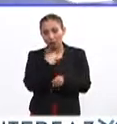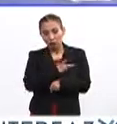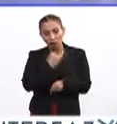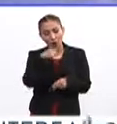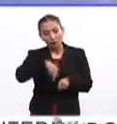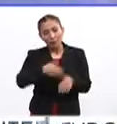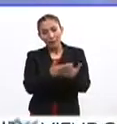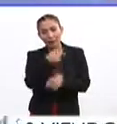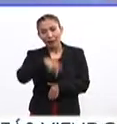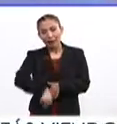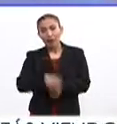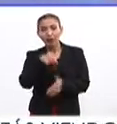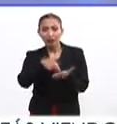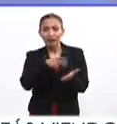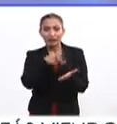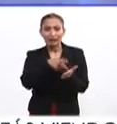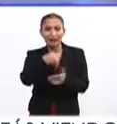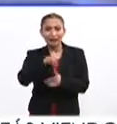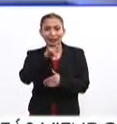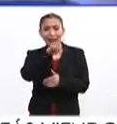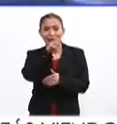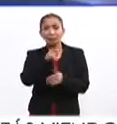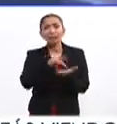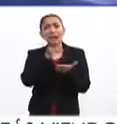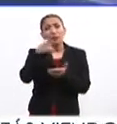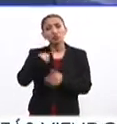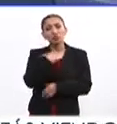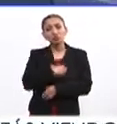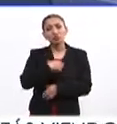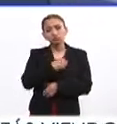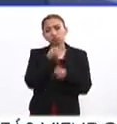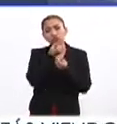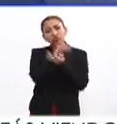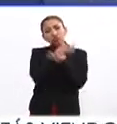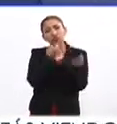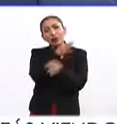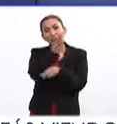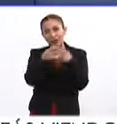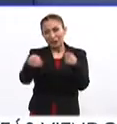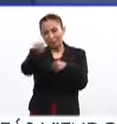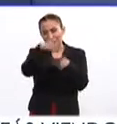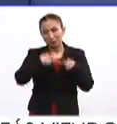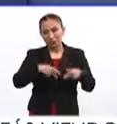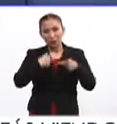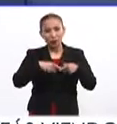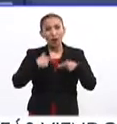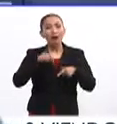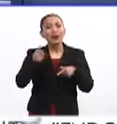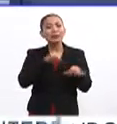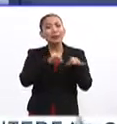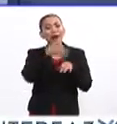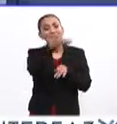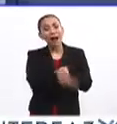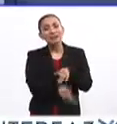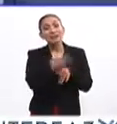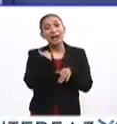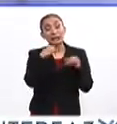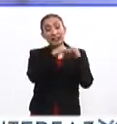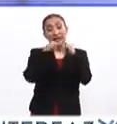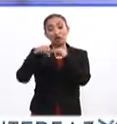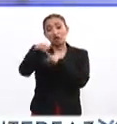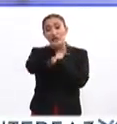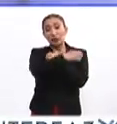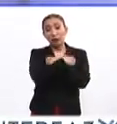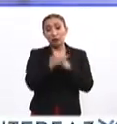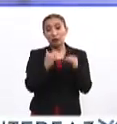tenerte esta mañana nuevamente en el estudio Interfaz. Muchas gracias, pues muy contenta de compartir con todo nuestro auditorio la labor que realizan las instituciones